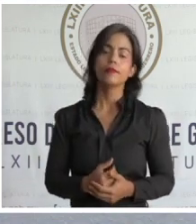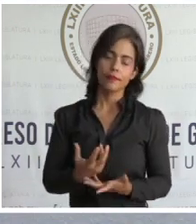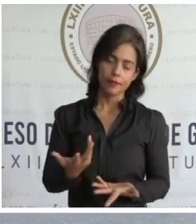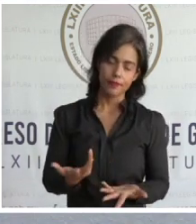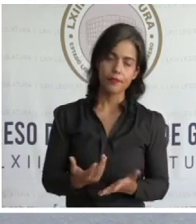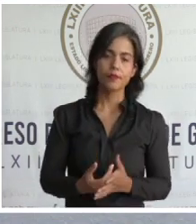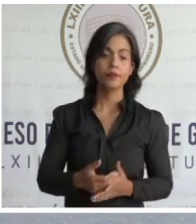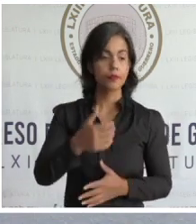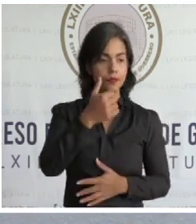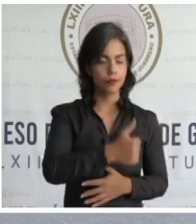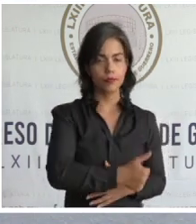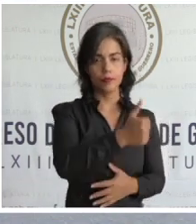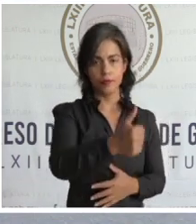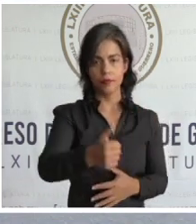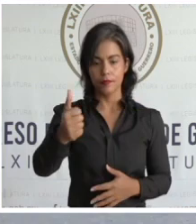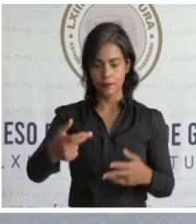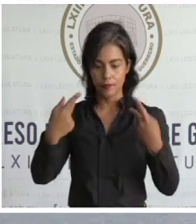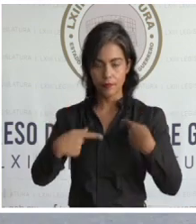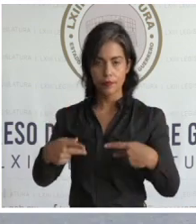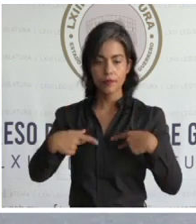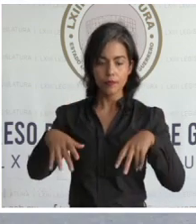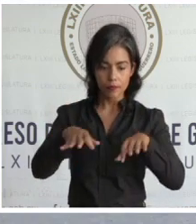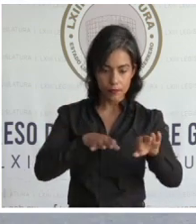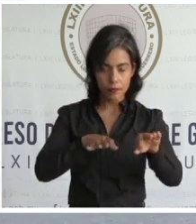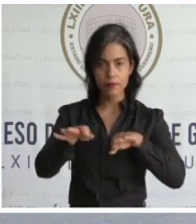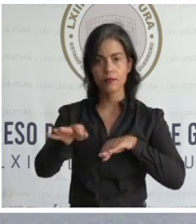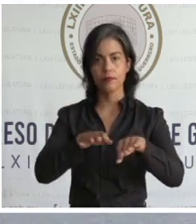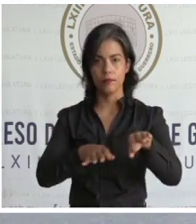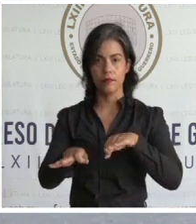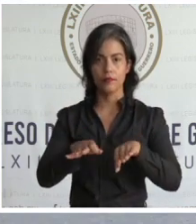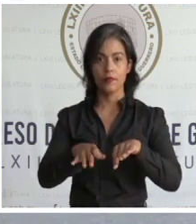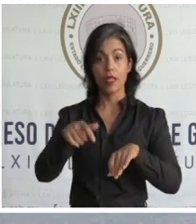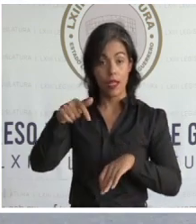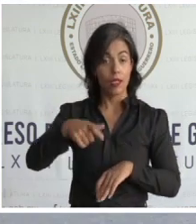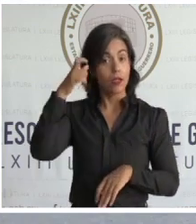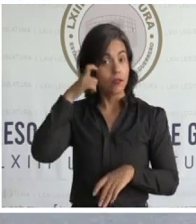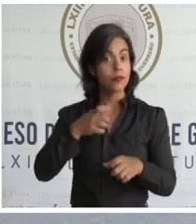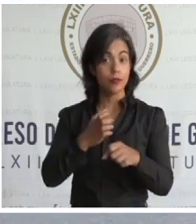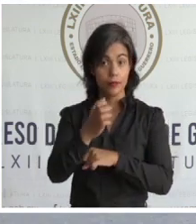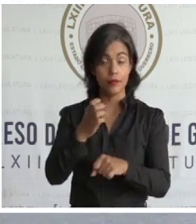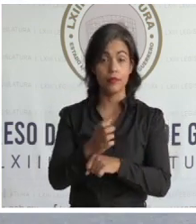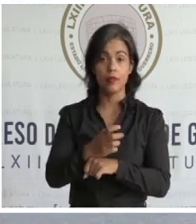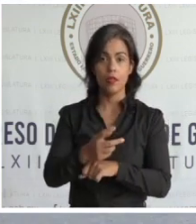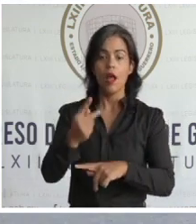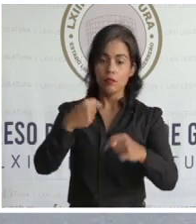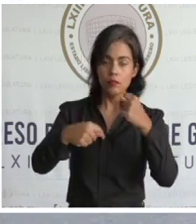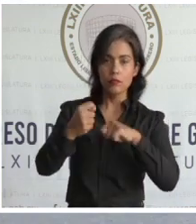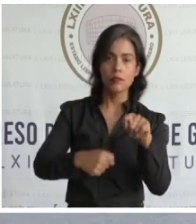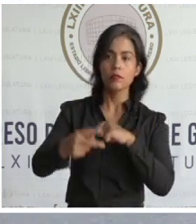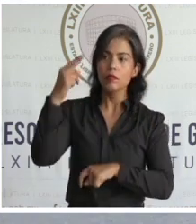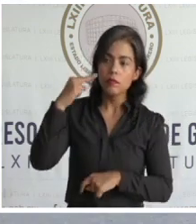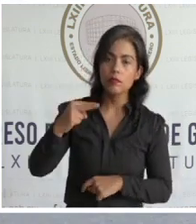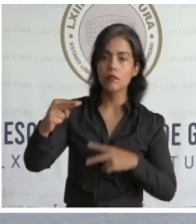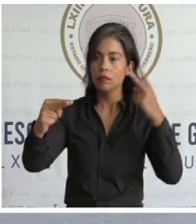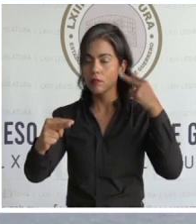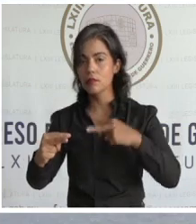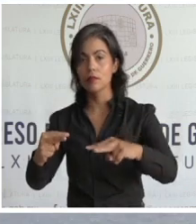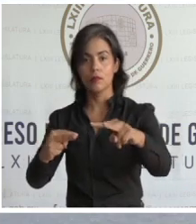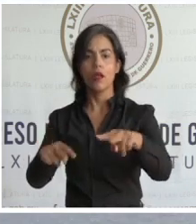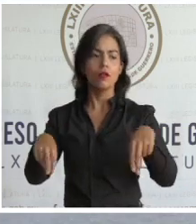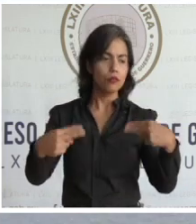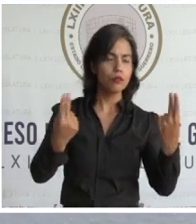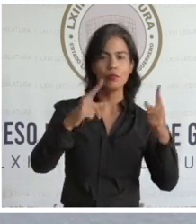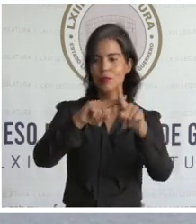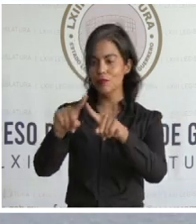propio, brindado de manera importante por el turismo, permitiendo así que con el esfuerzo diario